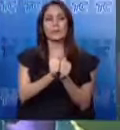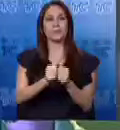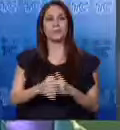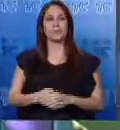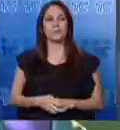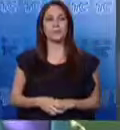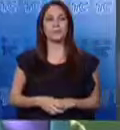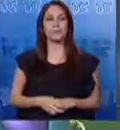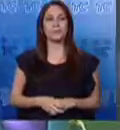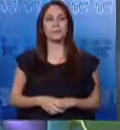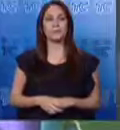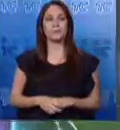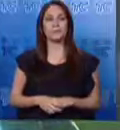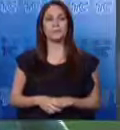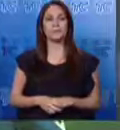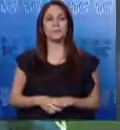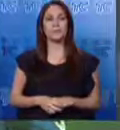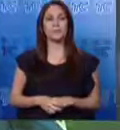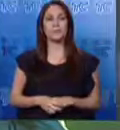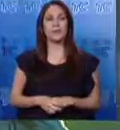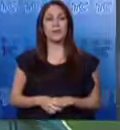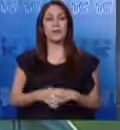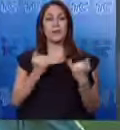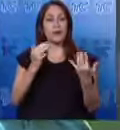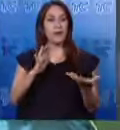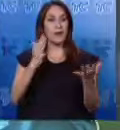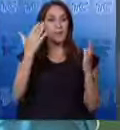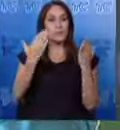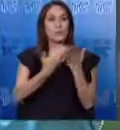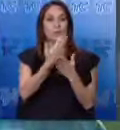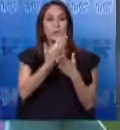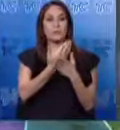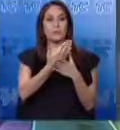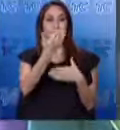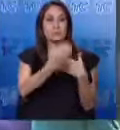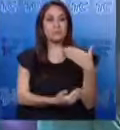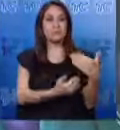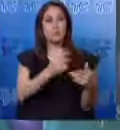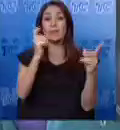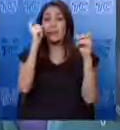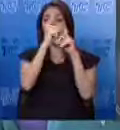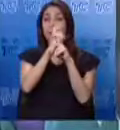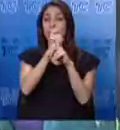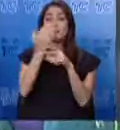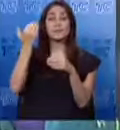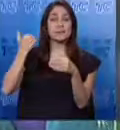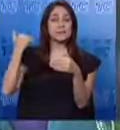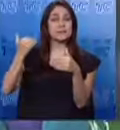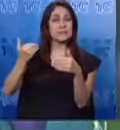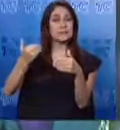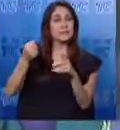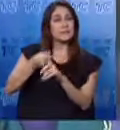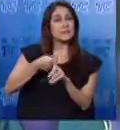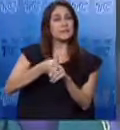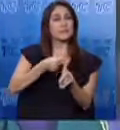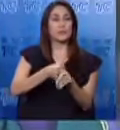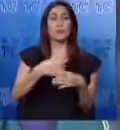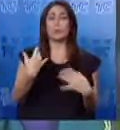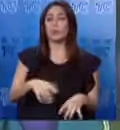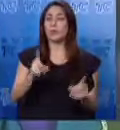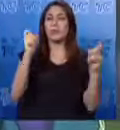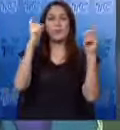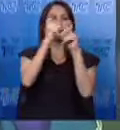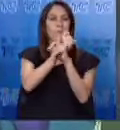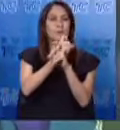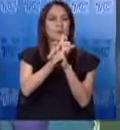unidad. Vienen nuevos tiempos. Han sido difíciles los anteriores. Casi una batalla